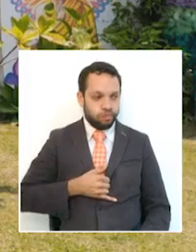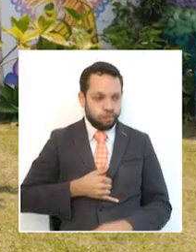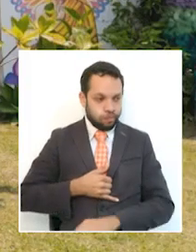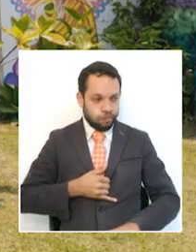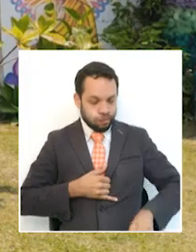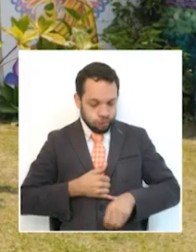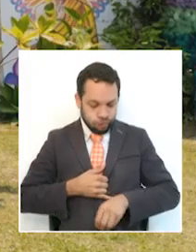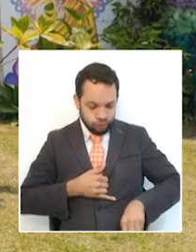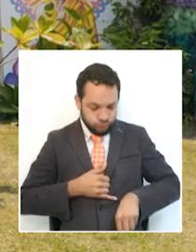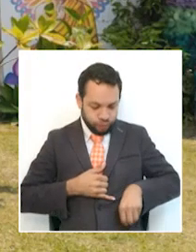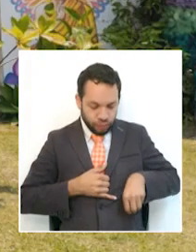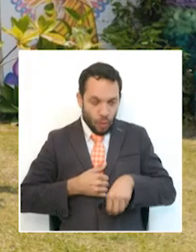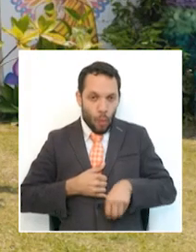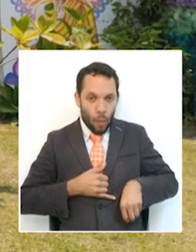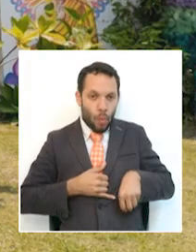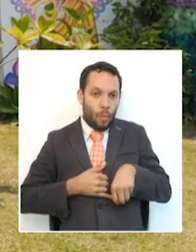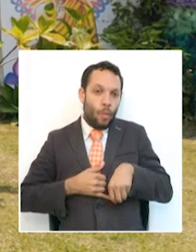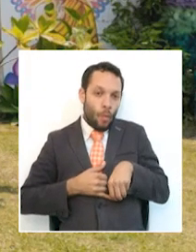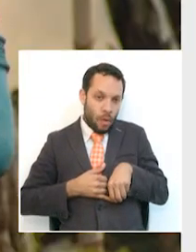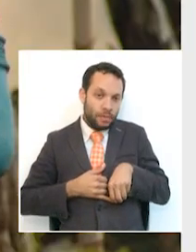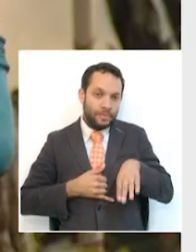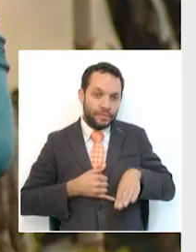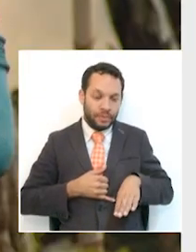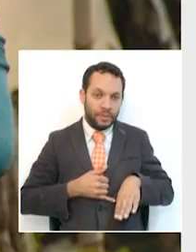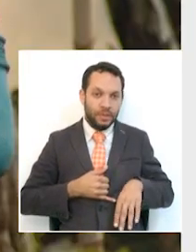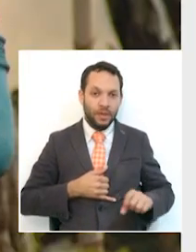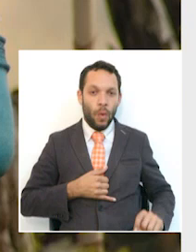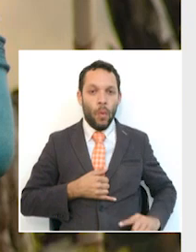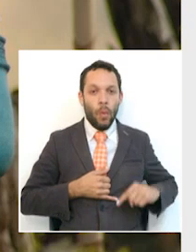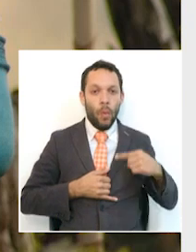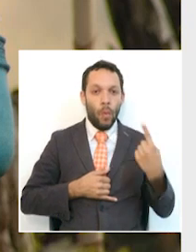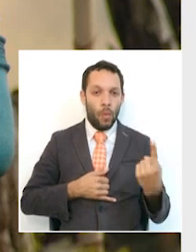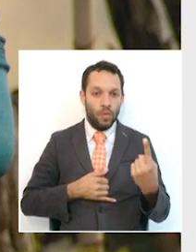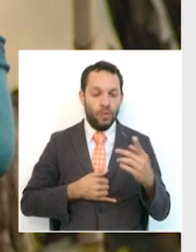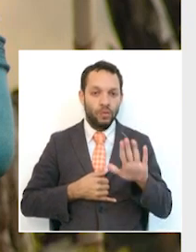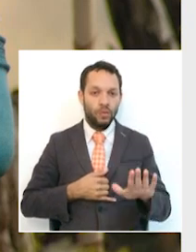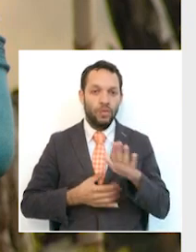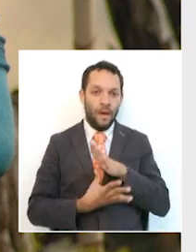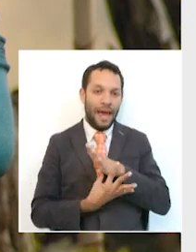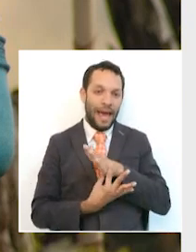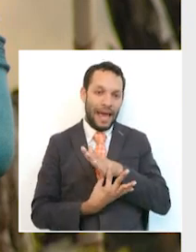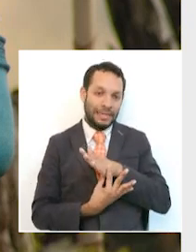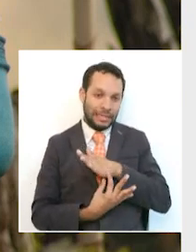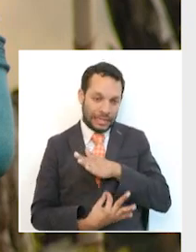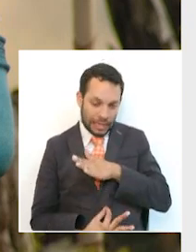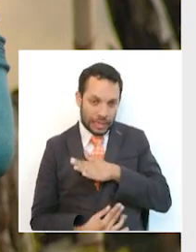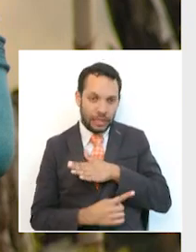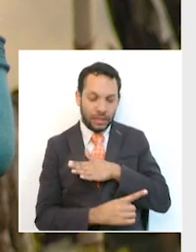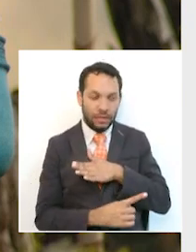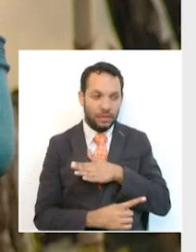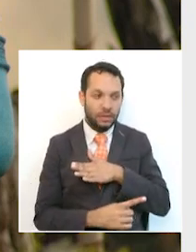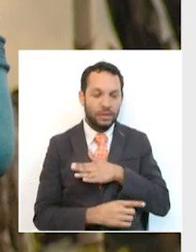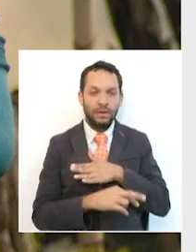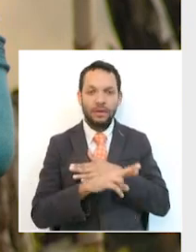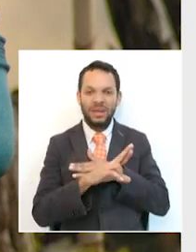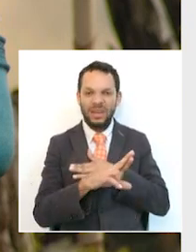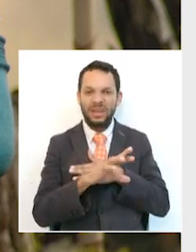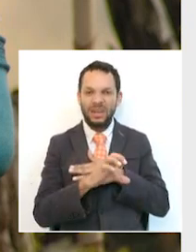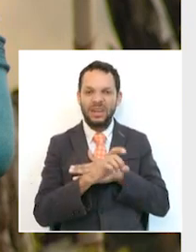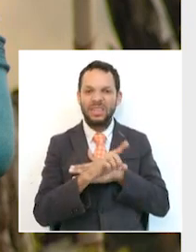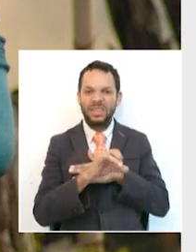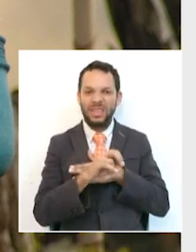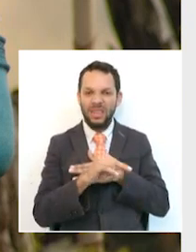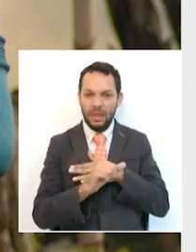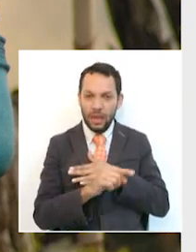agresivo en la novedad el número 1 es el aceite de ricino vamos a tomar una cucharada de aceite de ricino